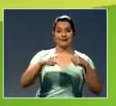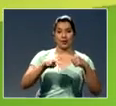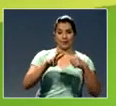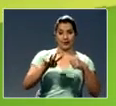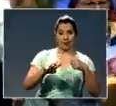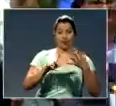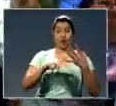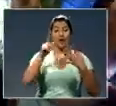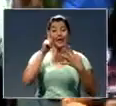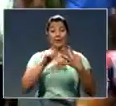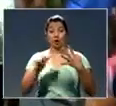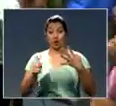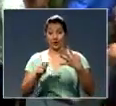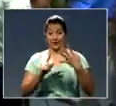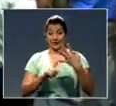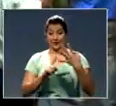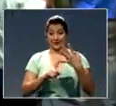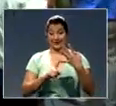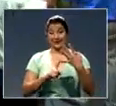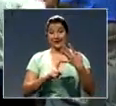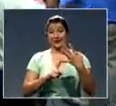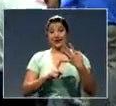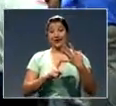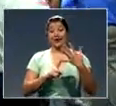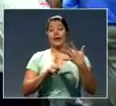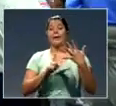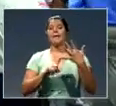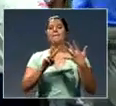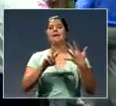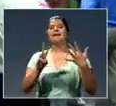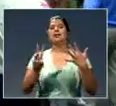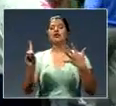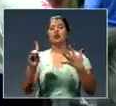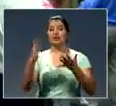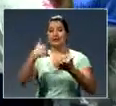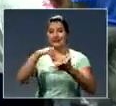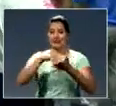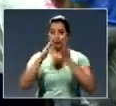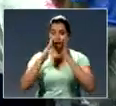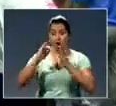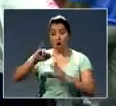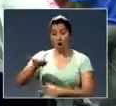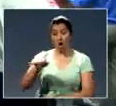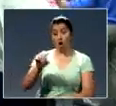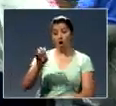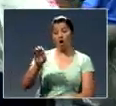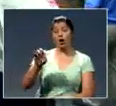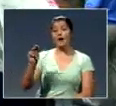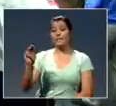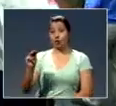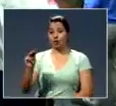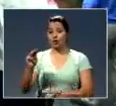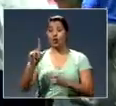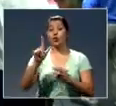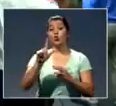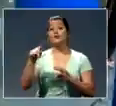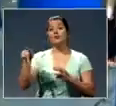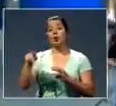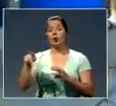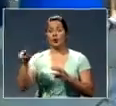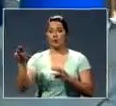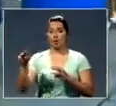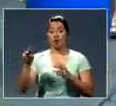la de Limón 10. Los 26 casos restantes se ubican en el Centro de Atención Jorge Montero, el Luis Paulino Mora, el